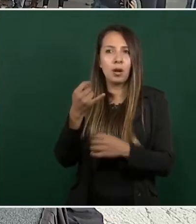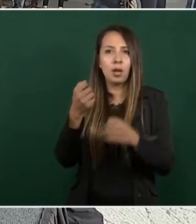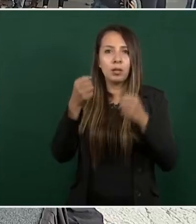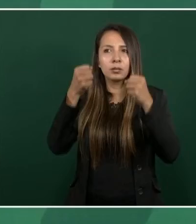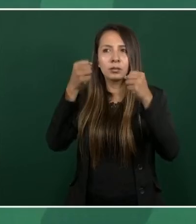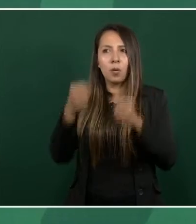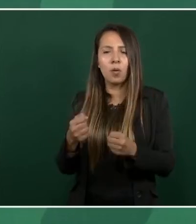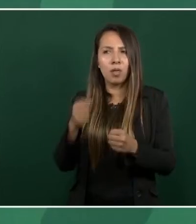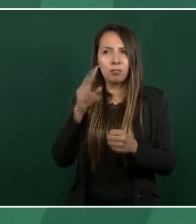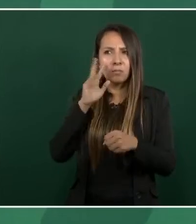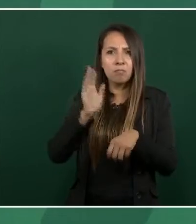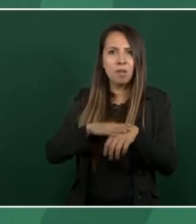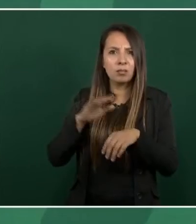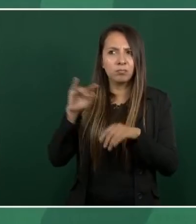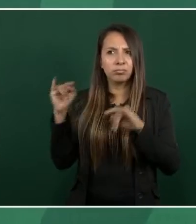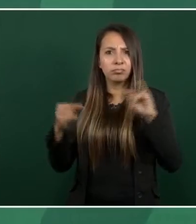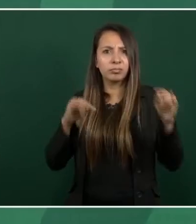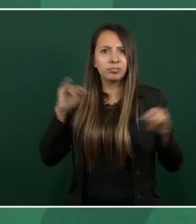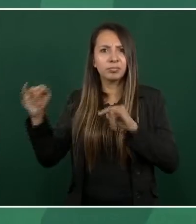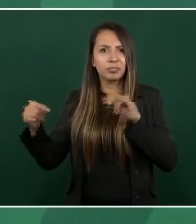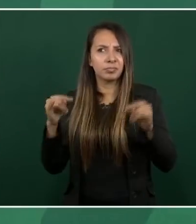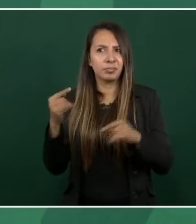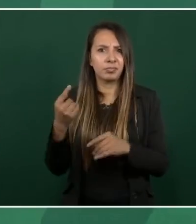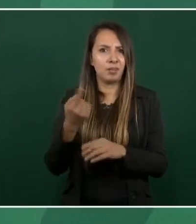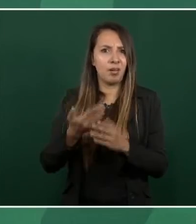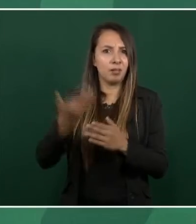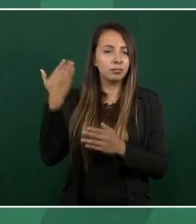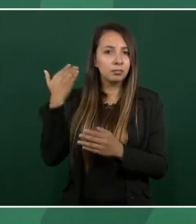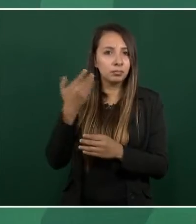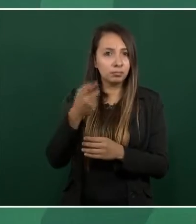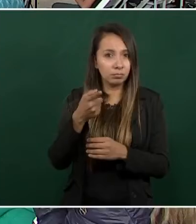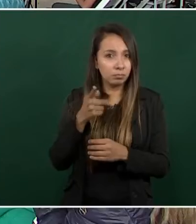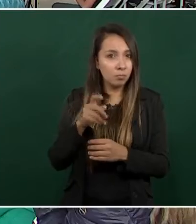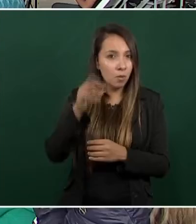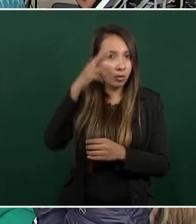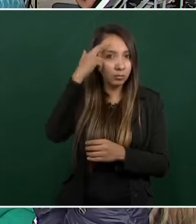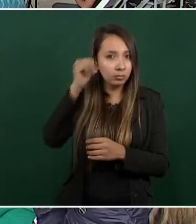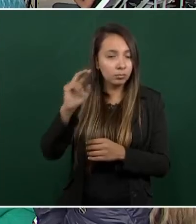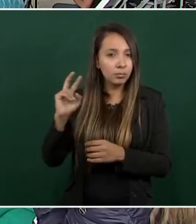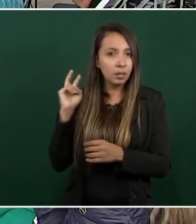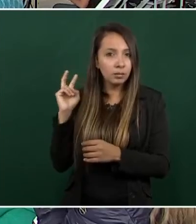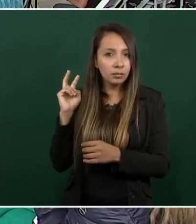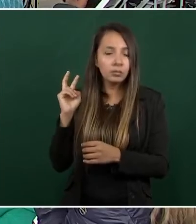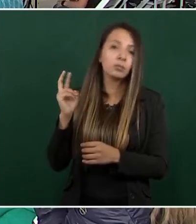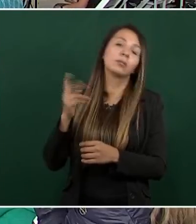viernes? No tuve seguridad.